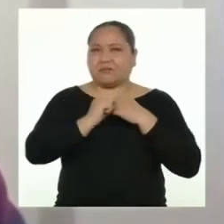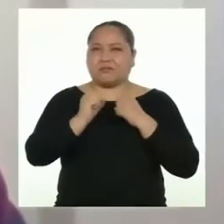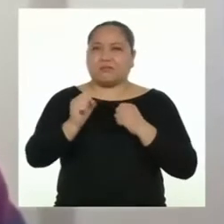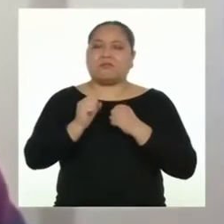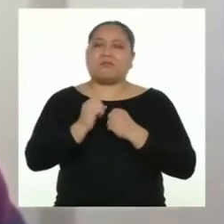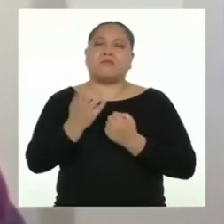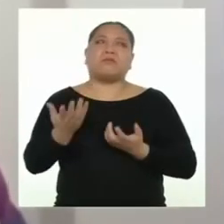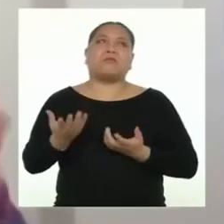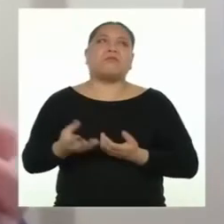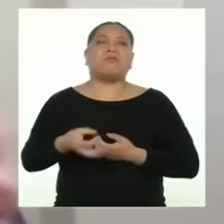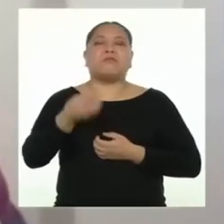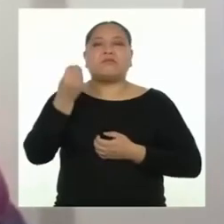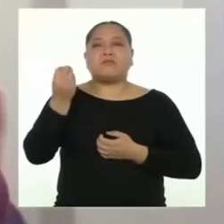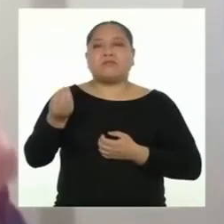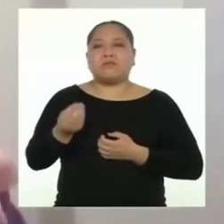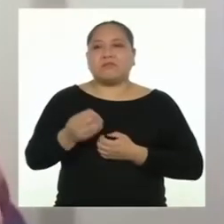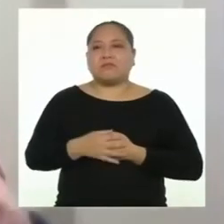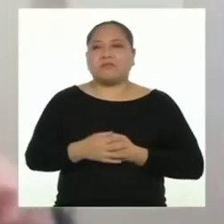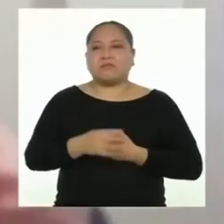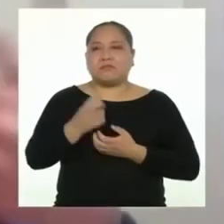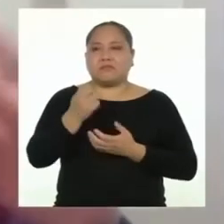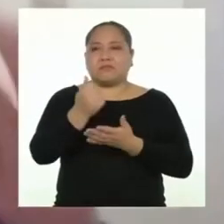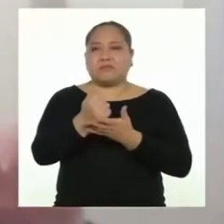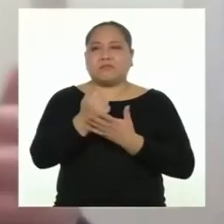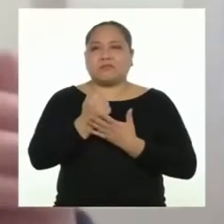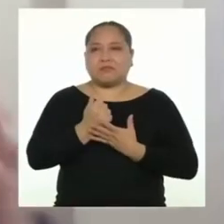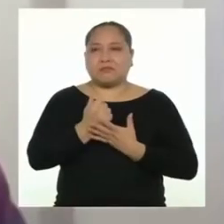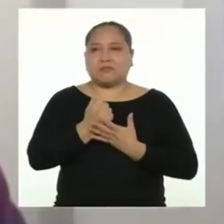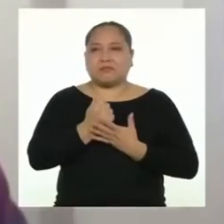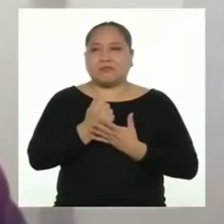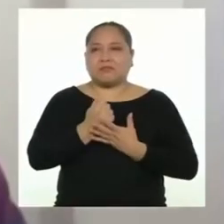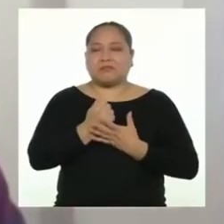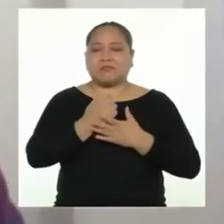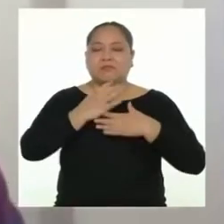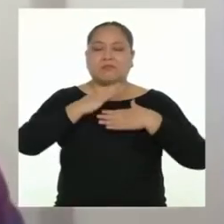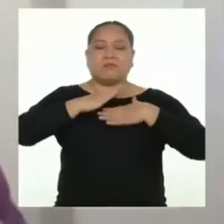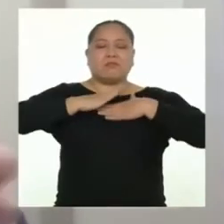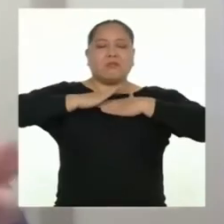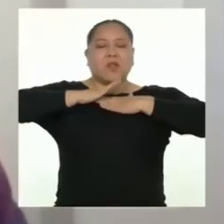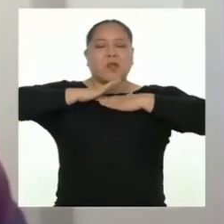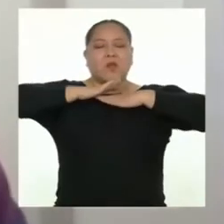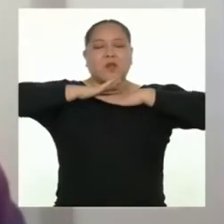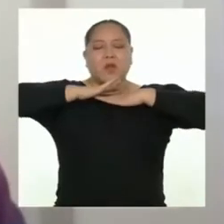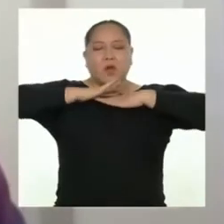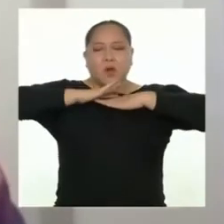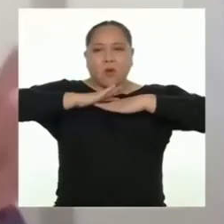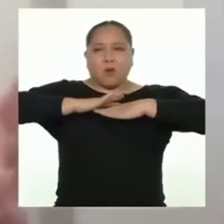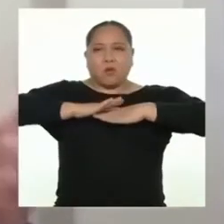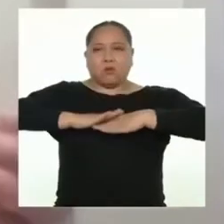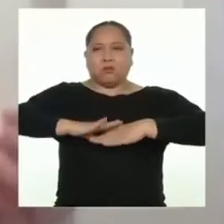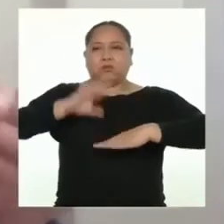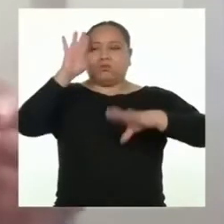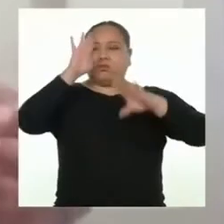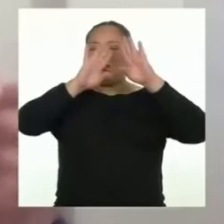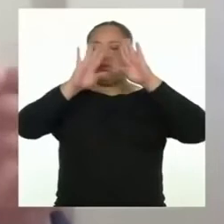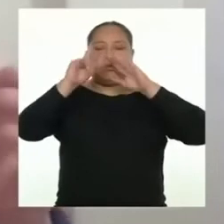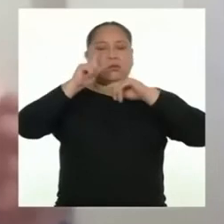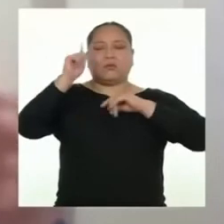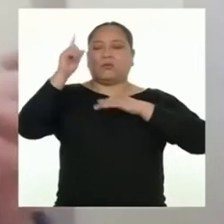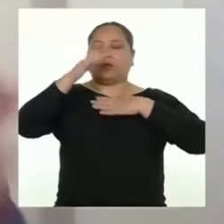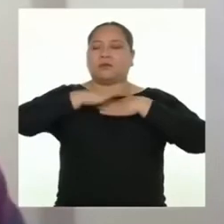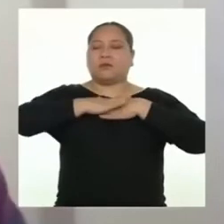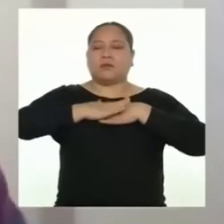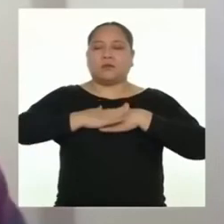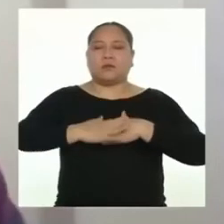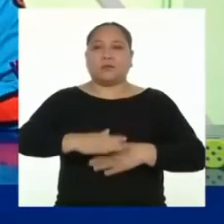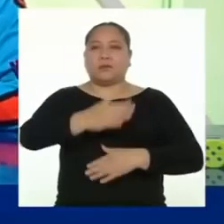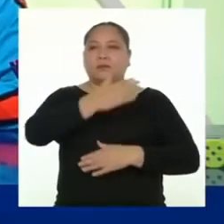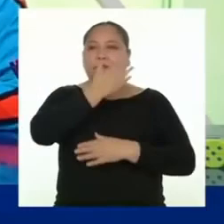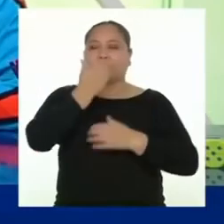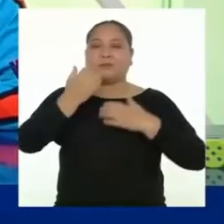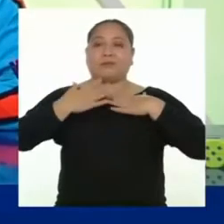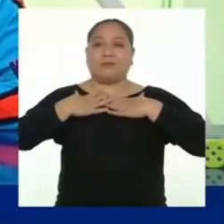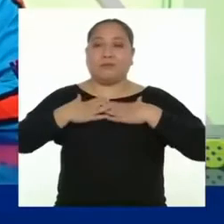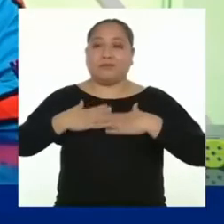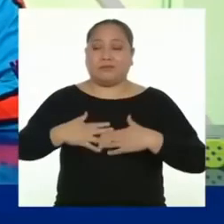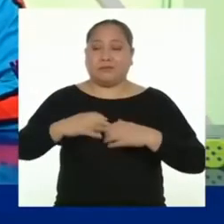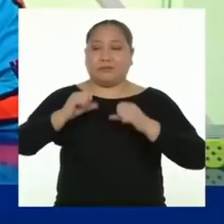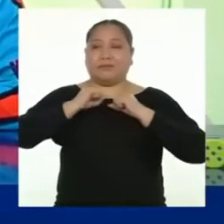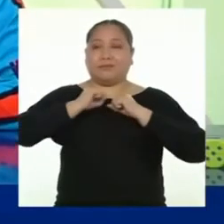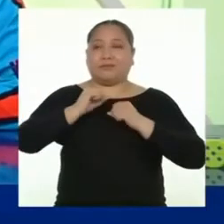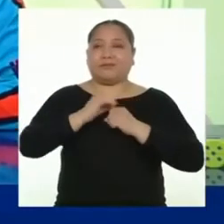deportes es porque nos ayuda a aliviar el estrés y nos ayuda a mejorar el rendimiento